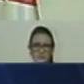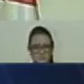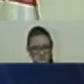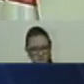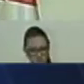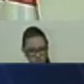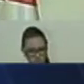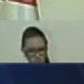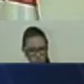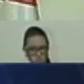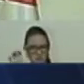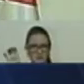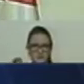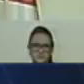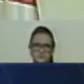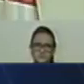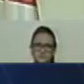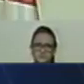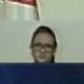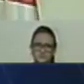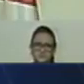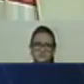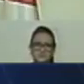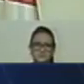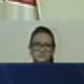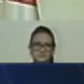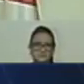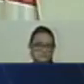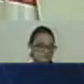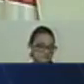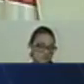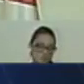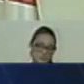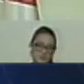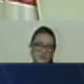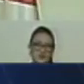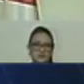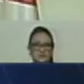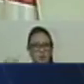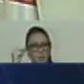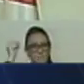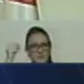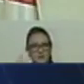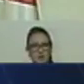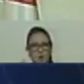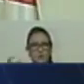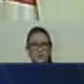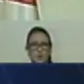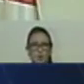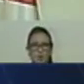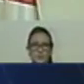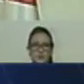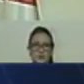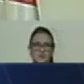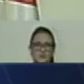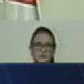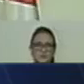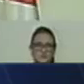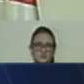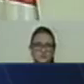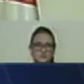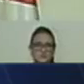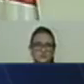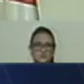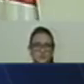de su país? Así que me resbalan las opiniones de los gobiernos del norte, porque no